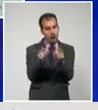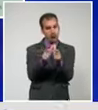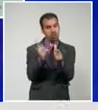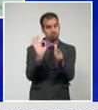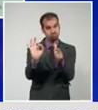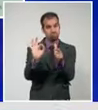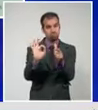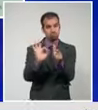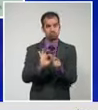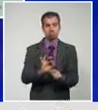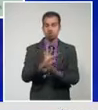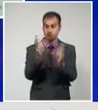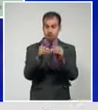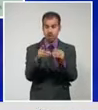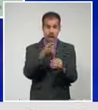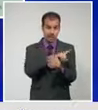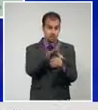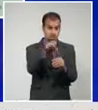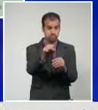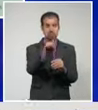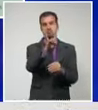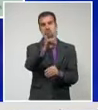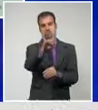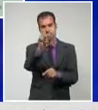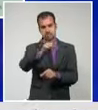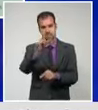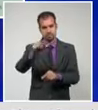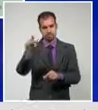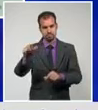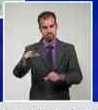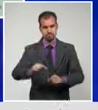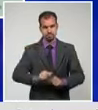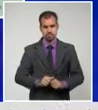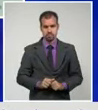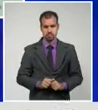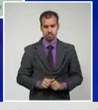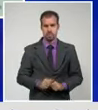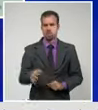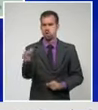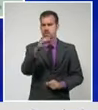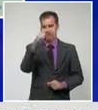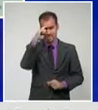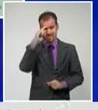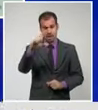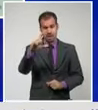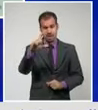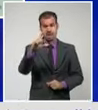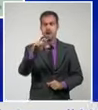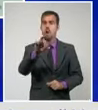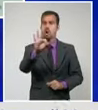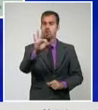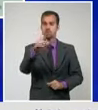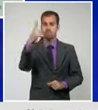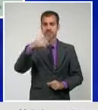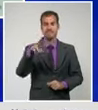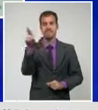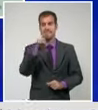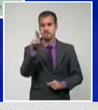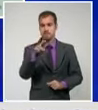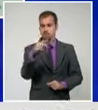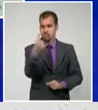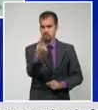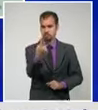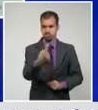casos autóctonos ayer, en el municipio de Santa Clara 8 y en Remedios 1. Esta es